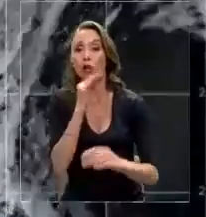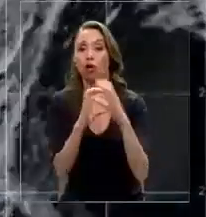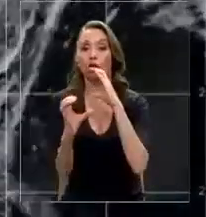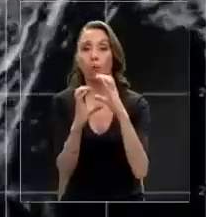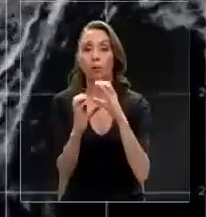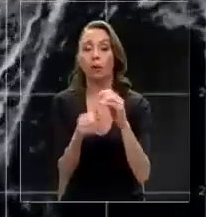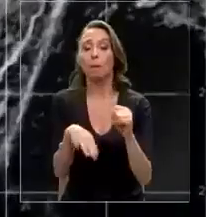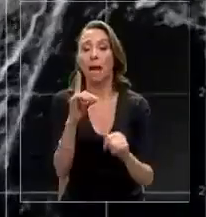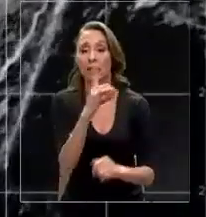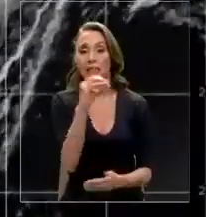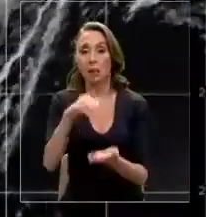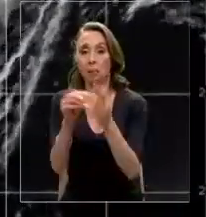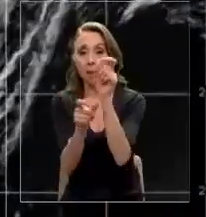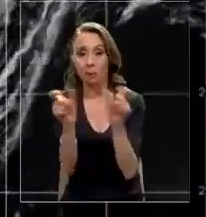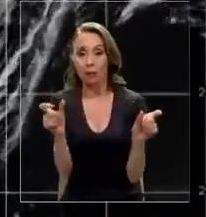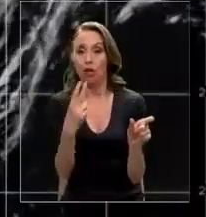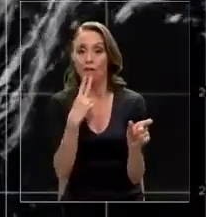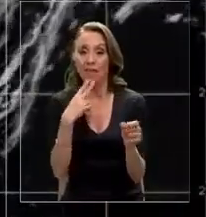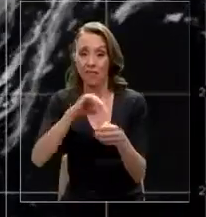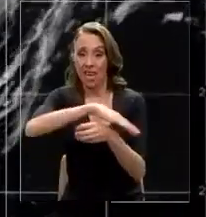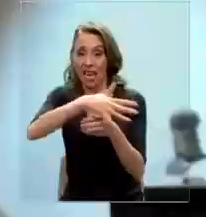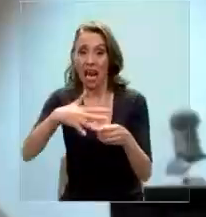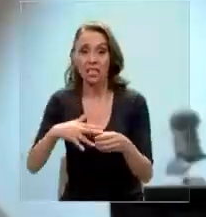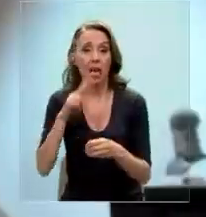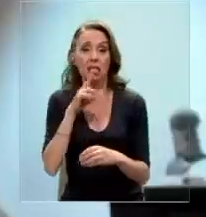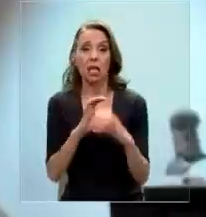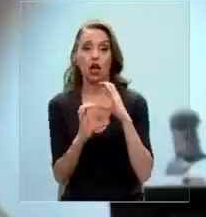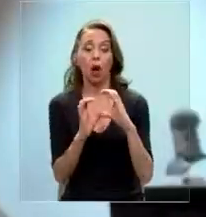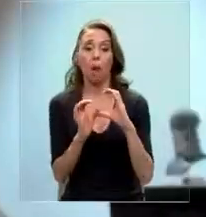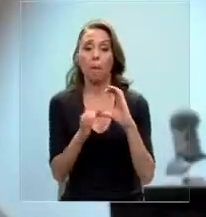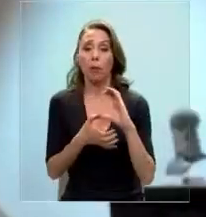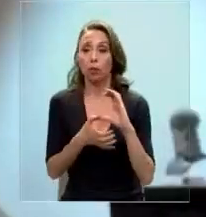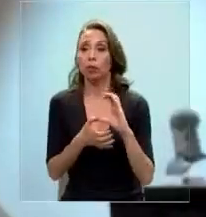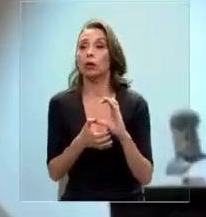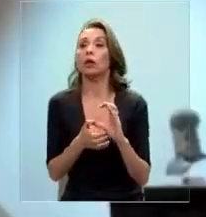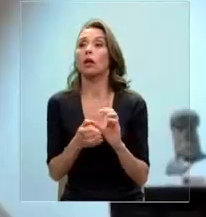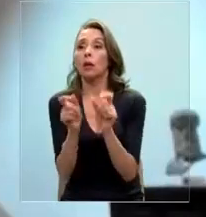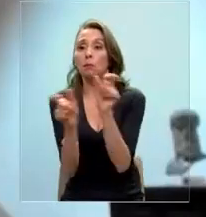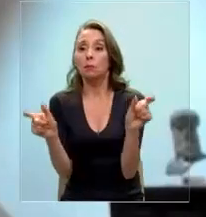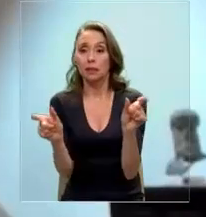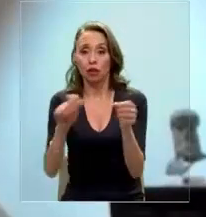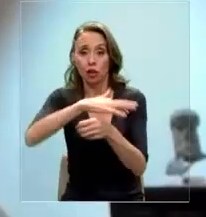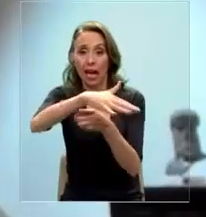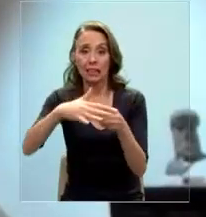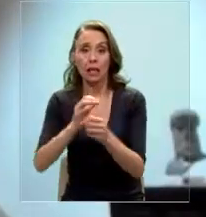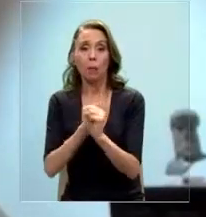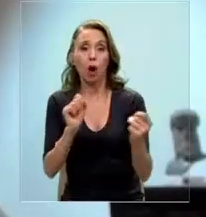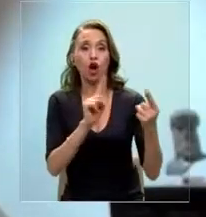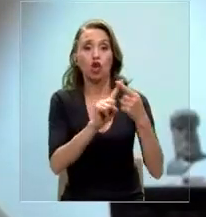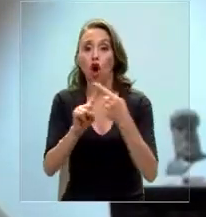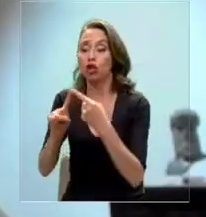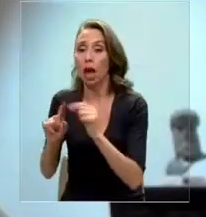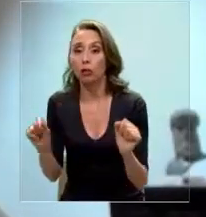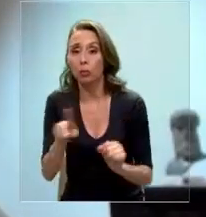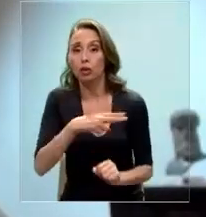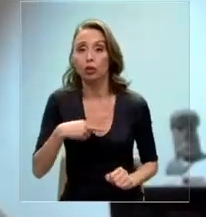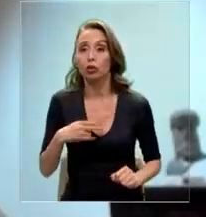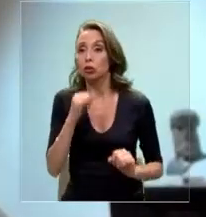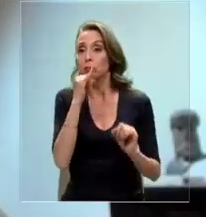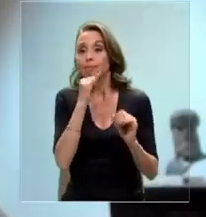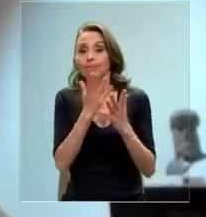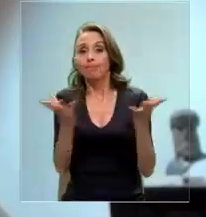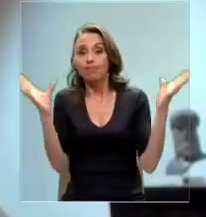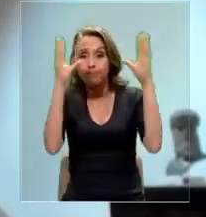conexión a los más de 100.000 habitantes del archipiélago. El desafío es que nadie está en contacto con nadie en la isla y por lo tanto todos estamos un poco